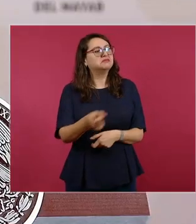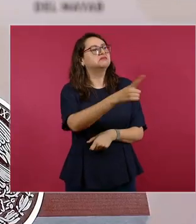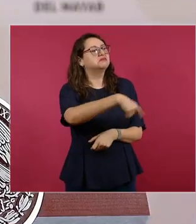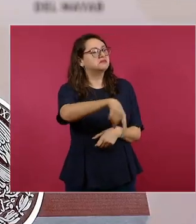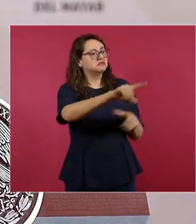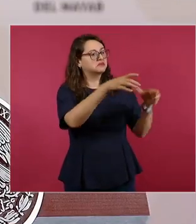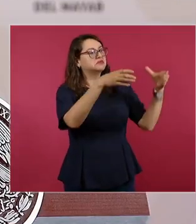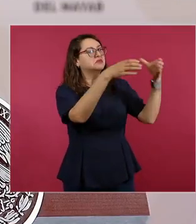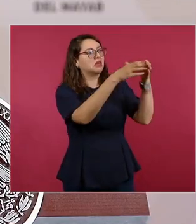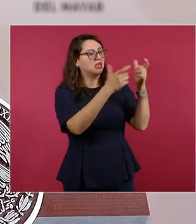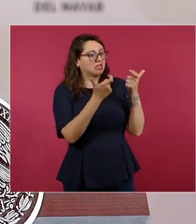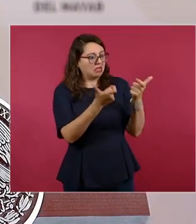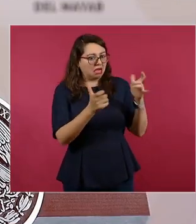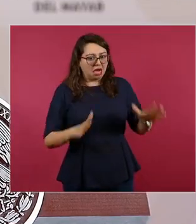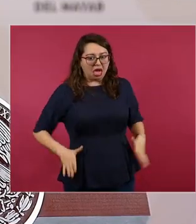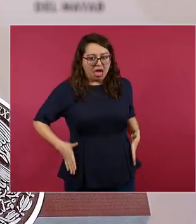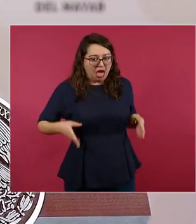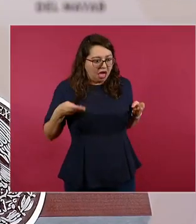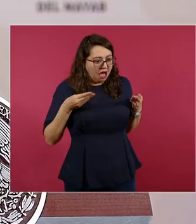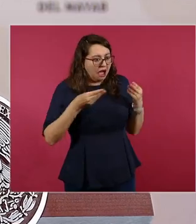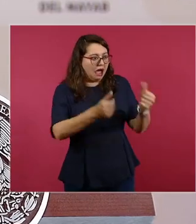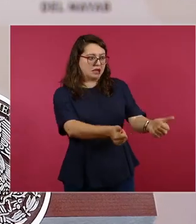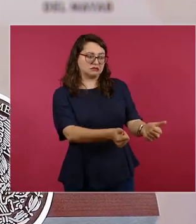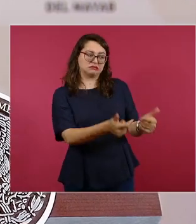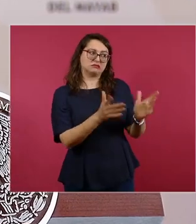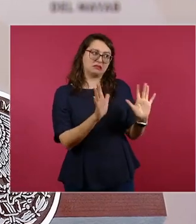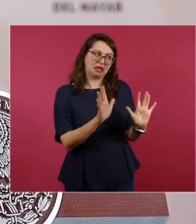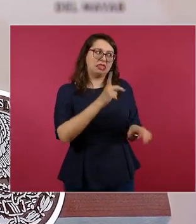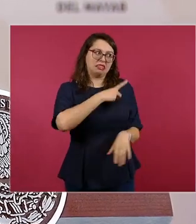todos esos publicistas tienen que devolver el dinero?